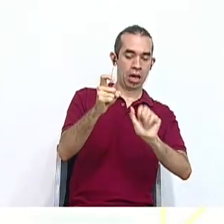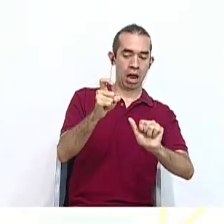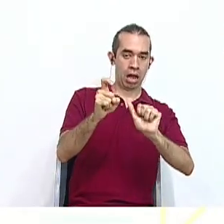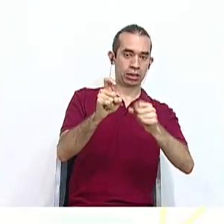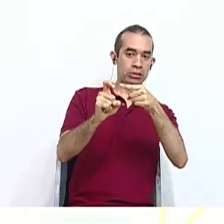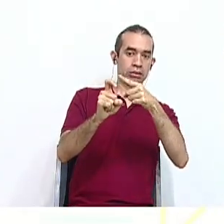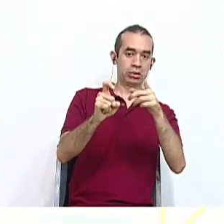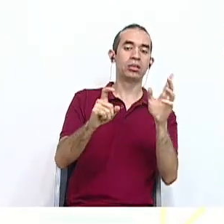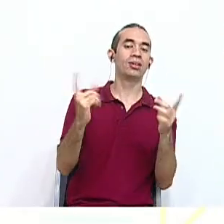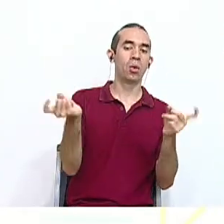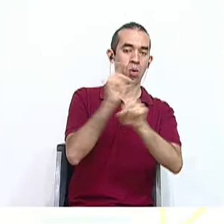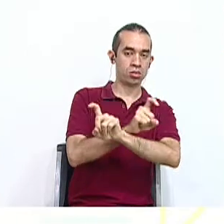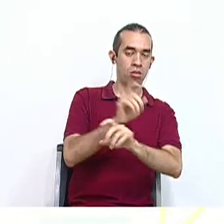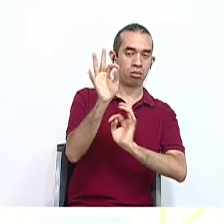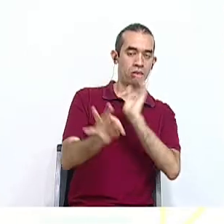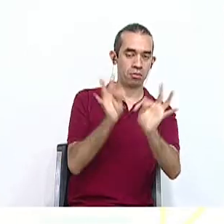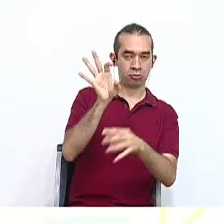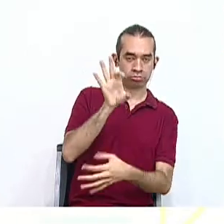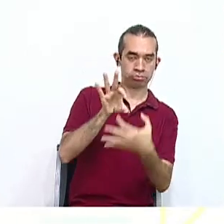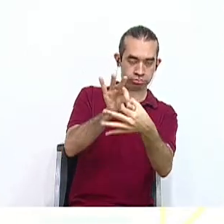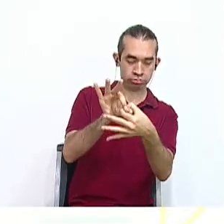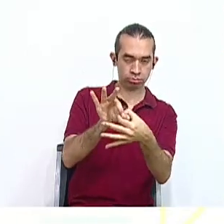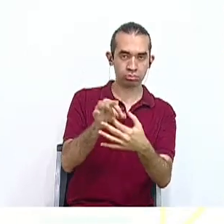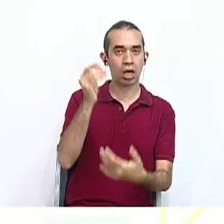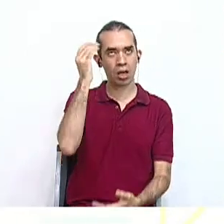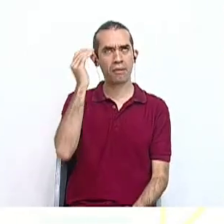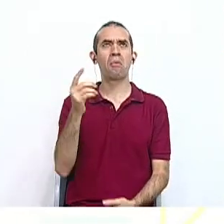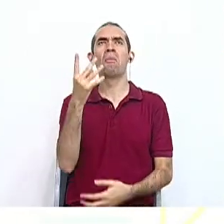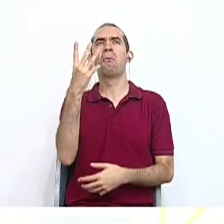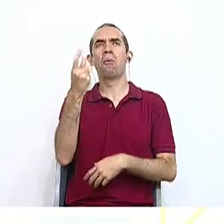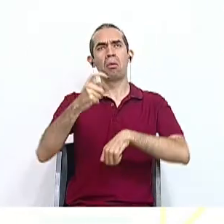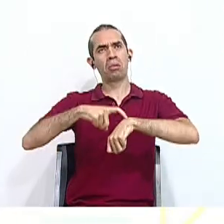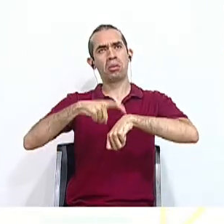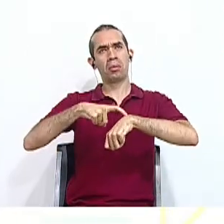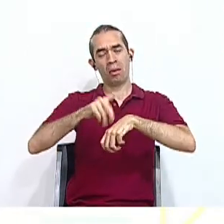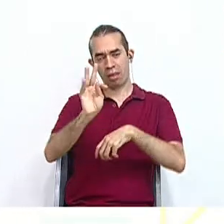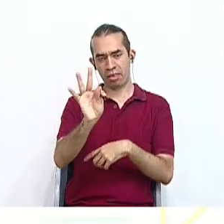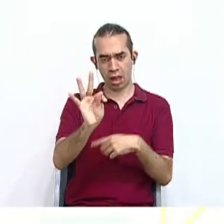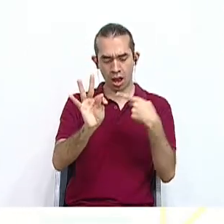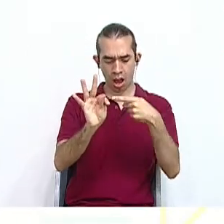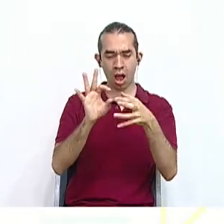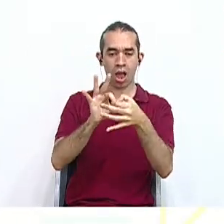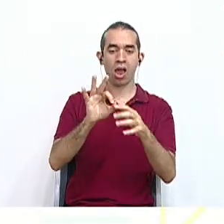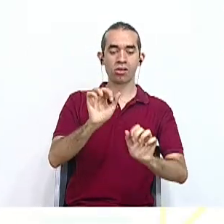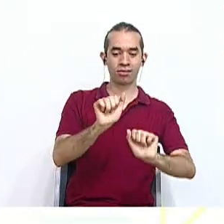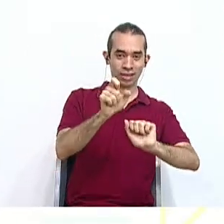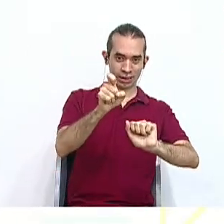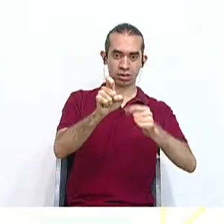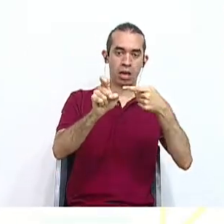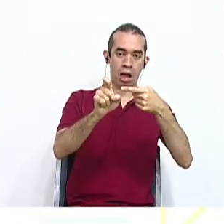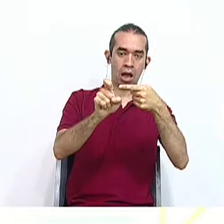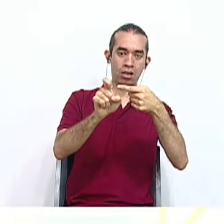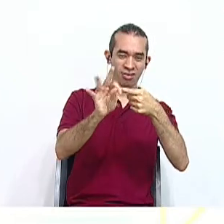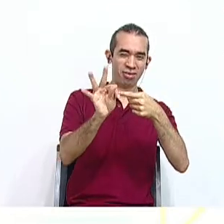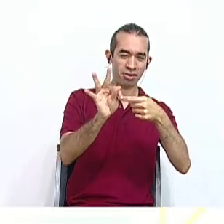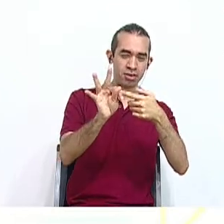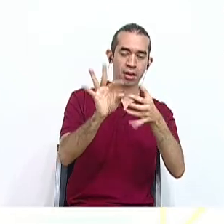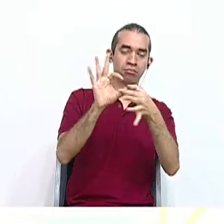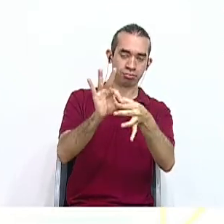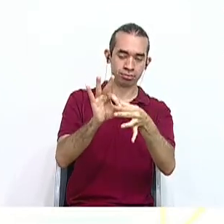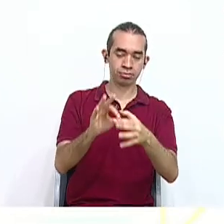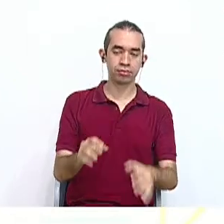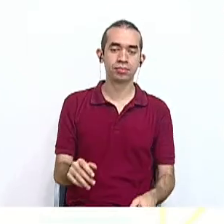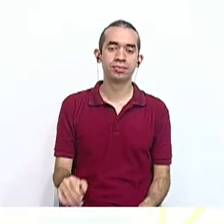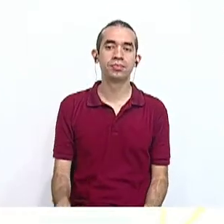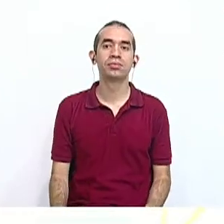de duplicación de este monto. Ahora bien, ¿cómo nosotros podemos resolver una ecuación de este tipo? Observaron que las